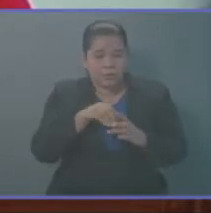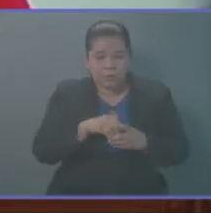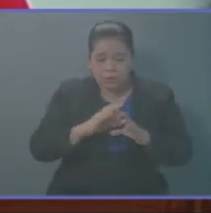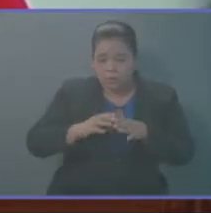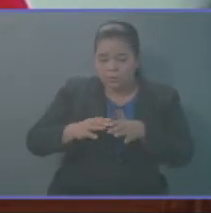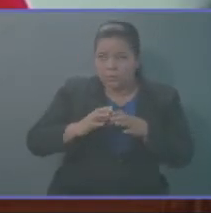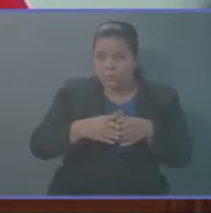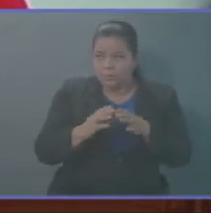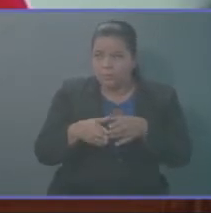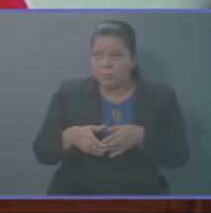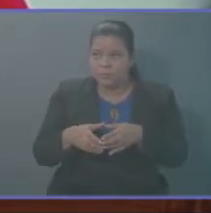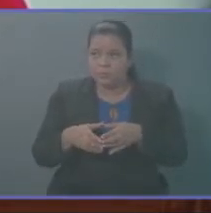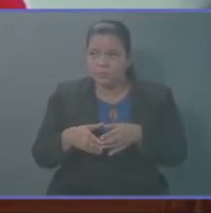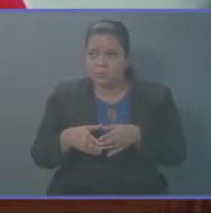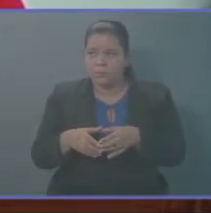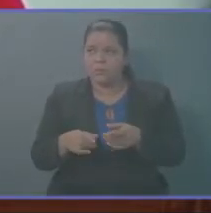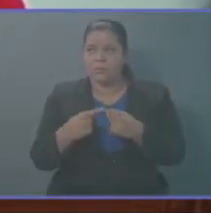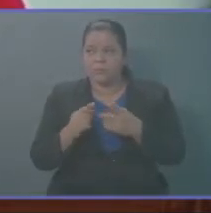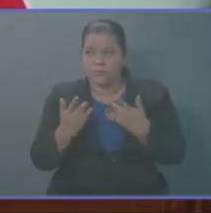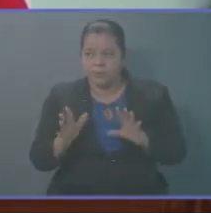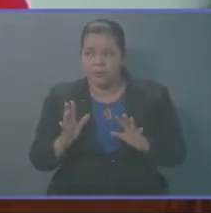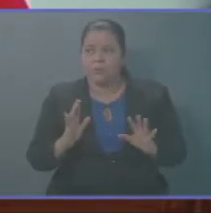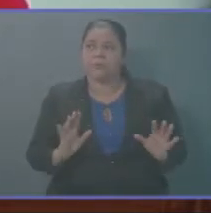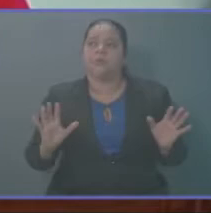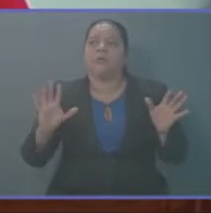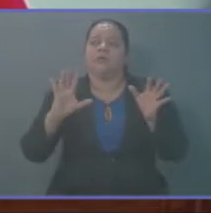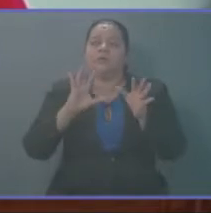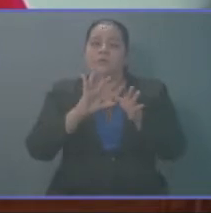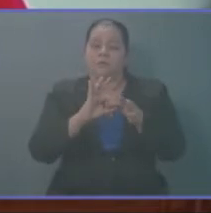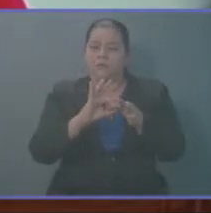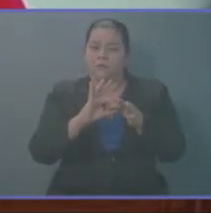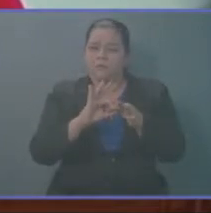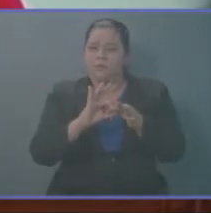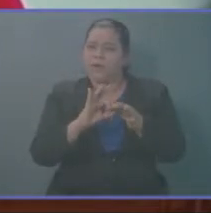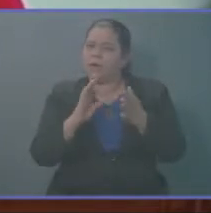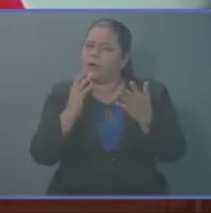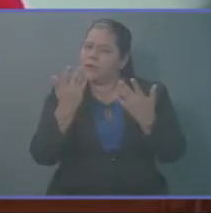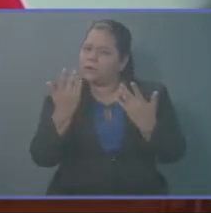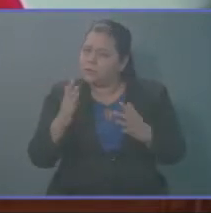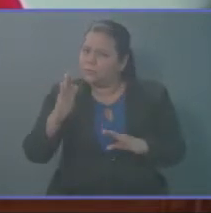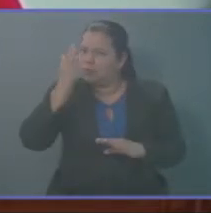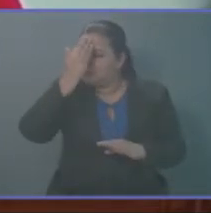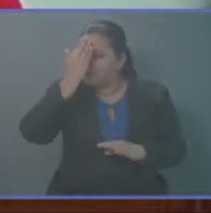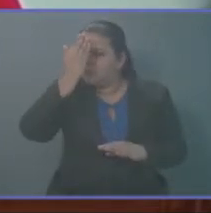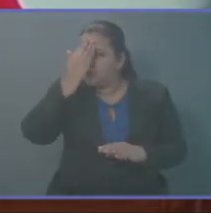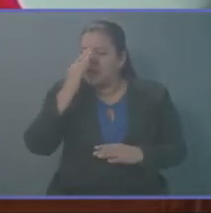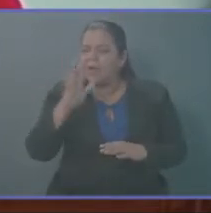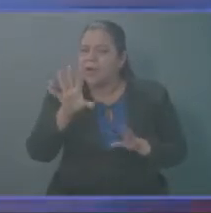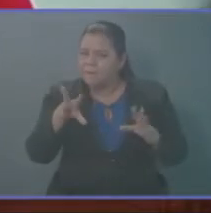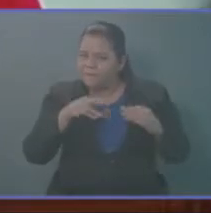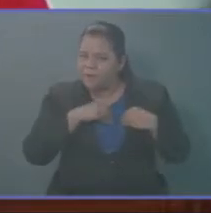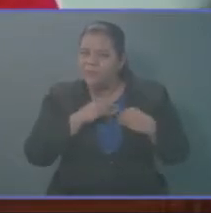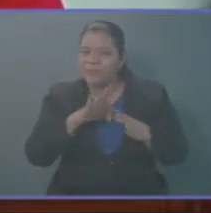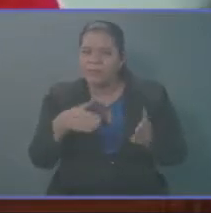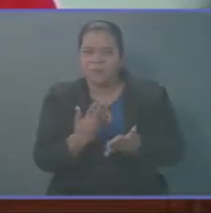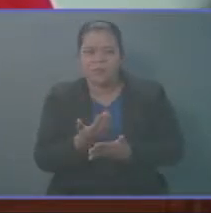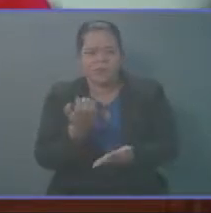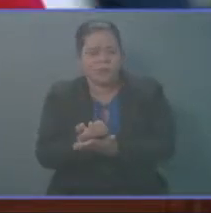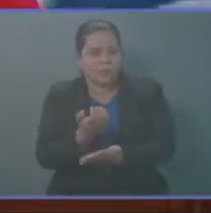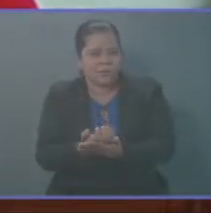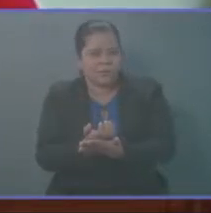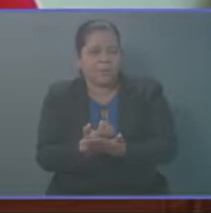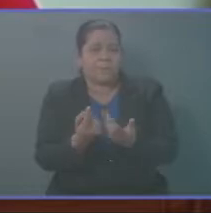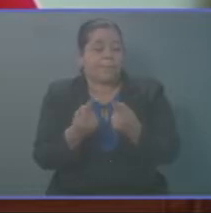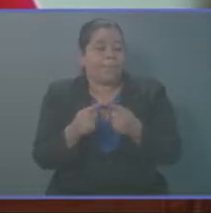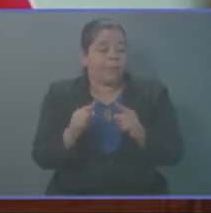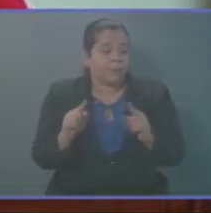que sean sustentadas, que sean viables, que no vengan a ser un golpe para la economía, pero también,